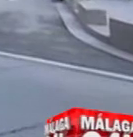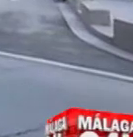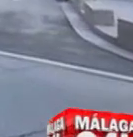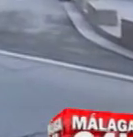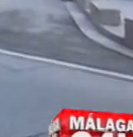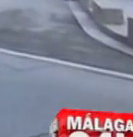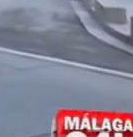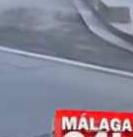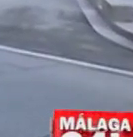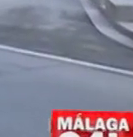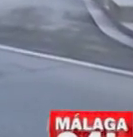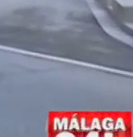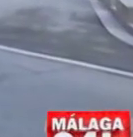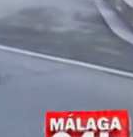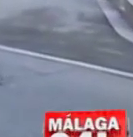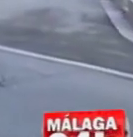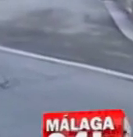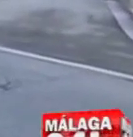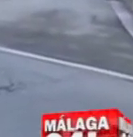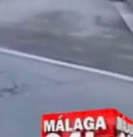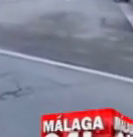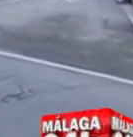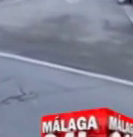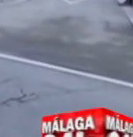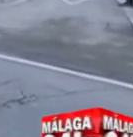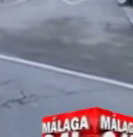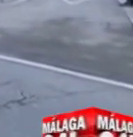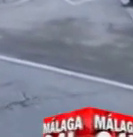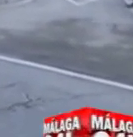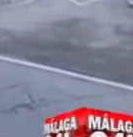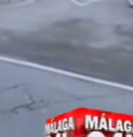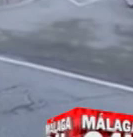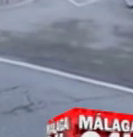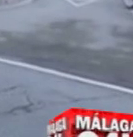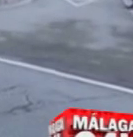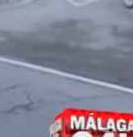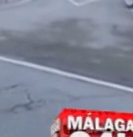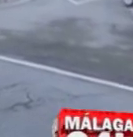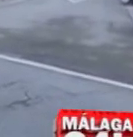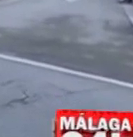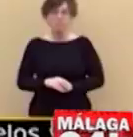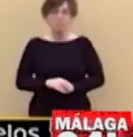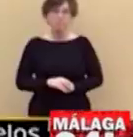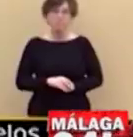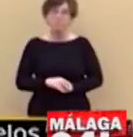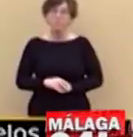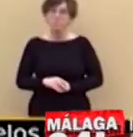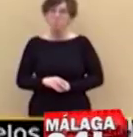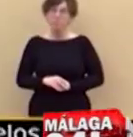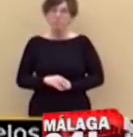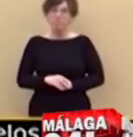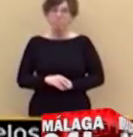ha pedido a los parlamentarios que trabajen por el interés general de todos los españoles. España no puede ser de